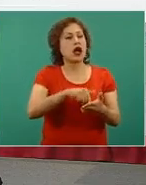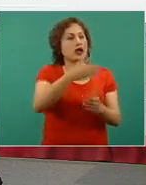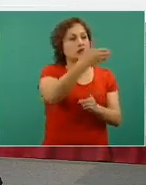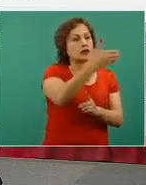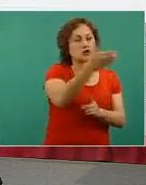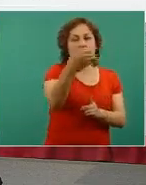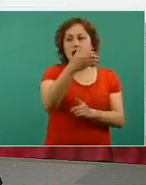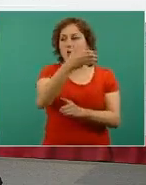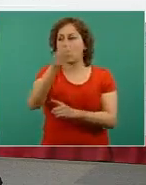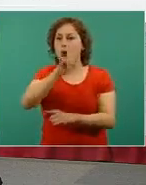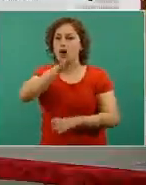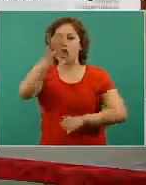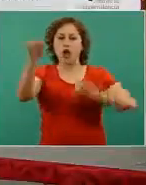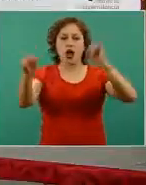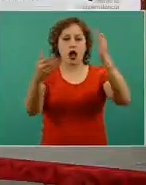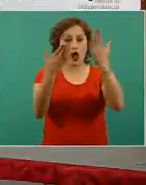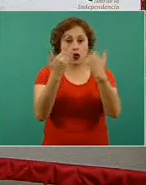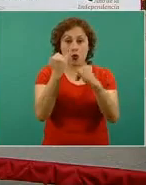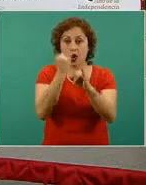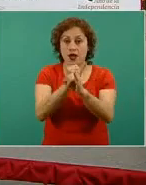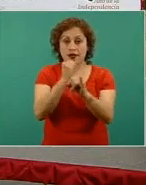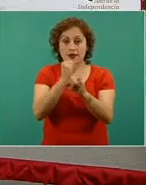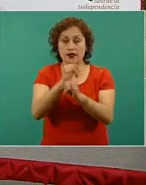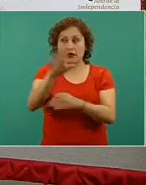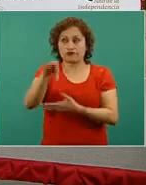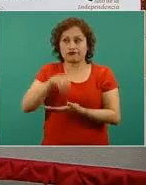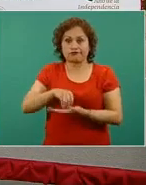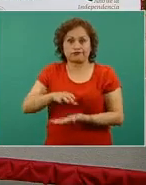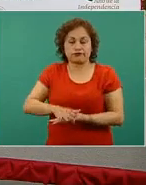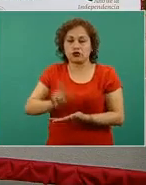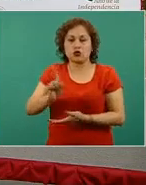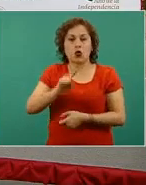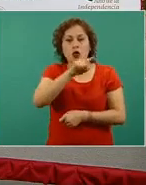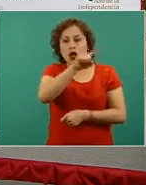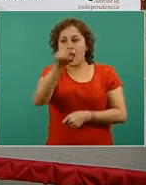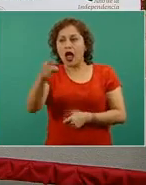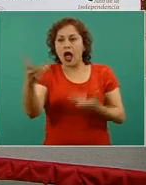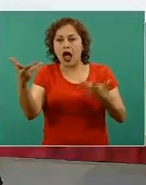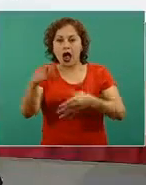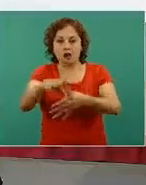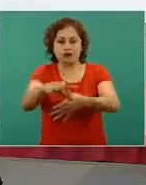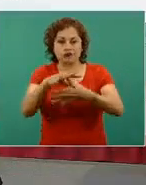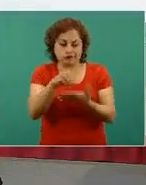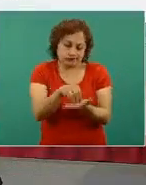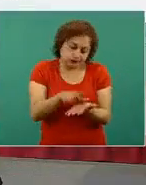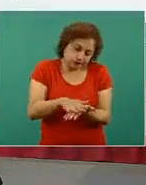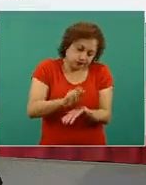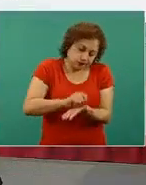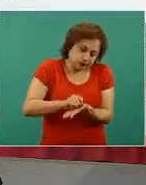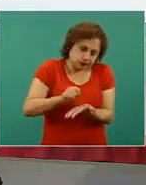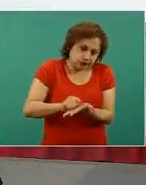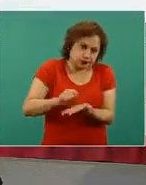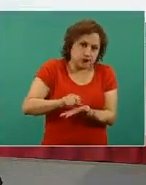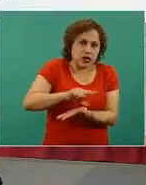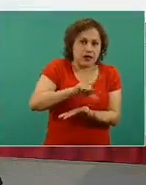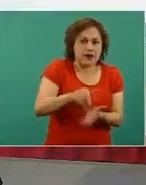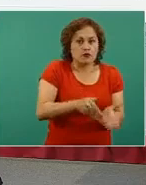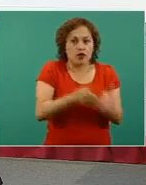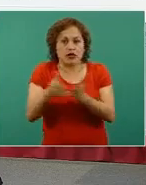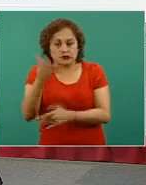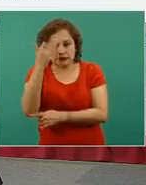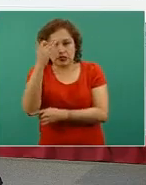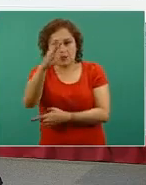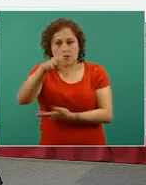hacen registros temporales y después se descargan en la plataforma algunos días después. Y